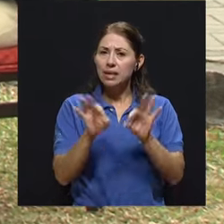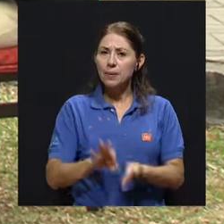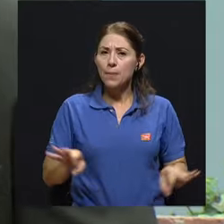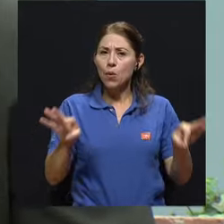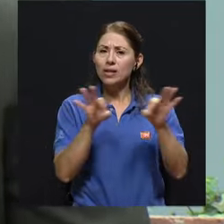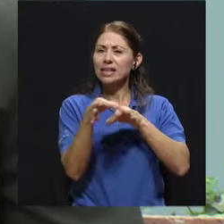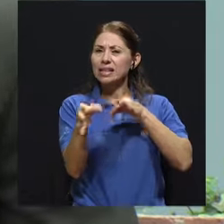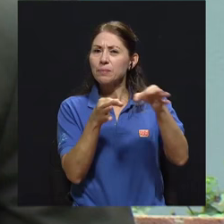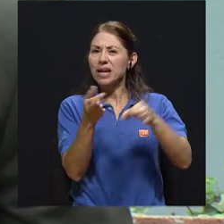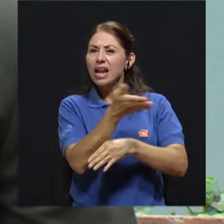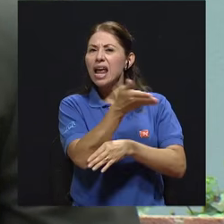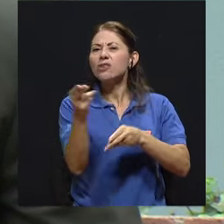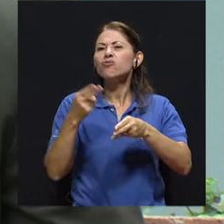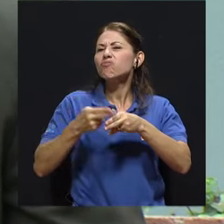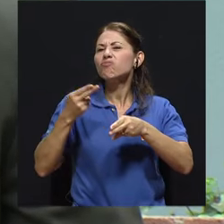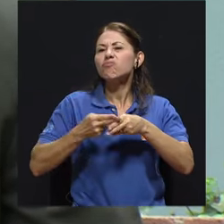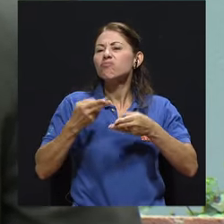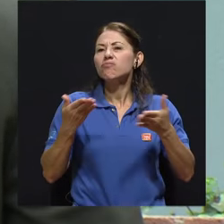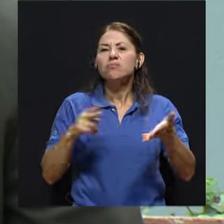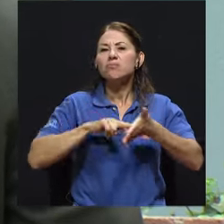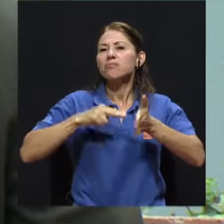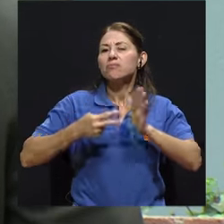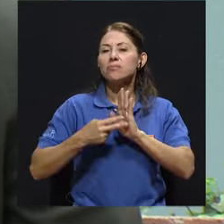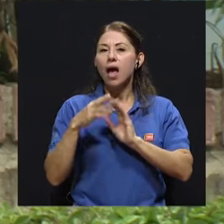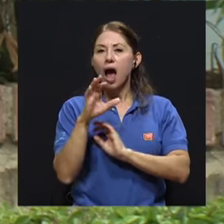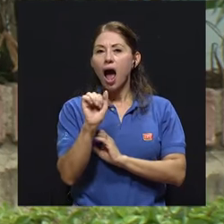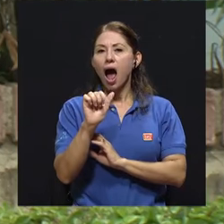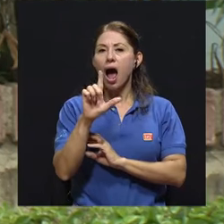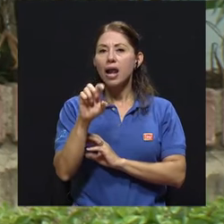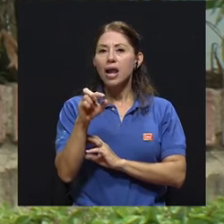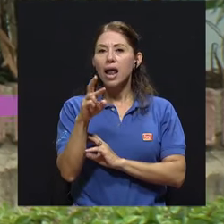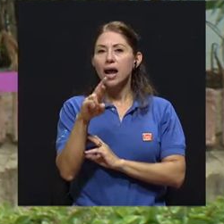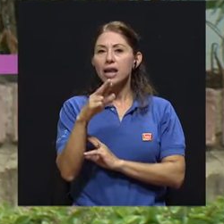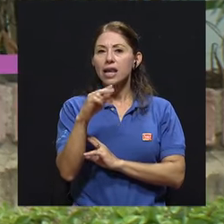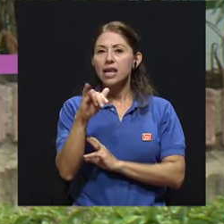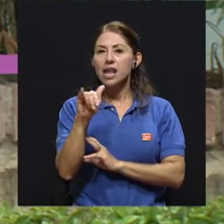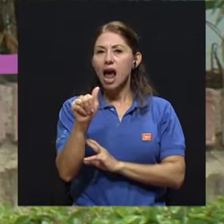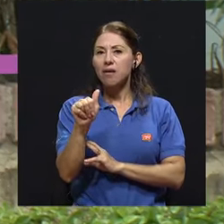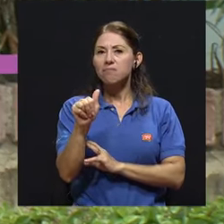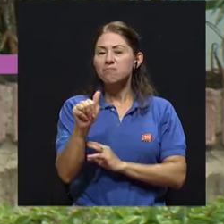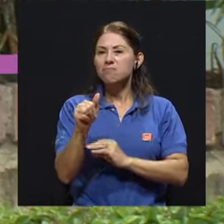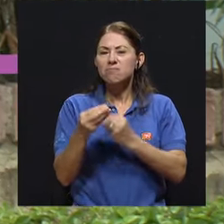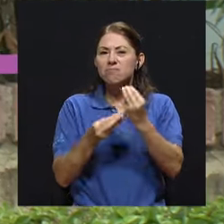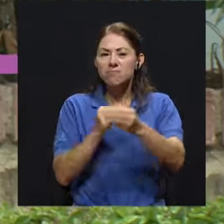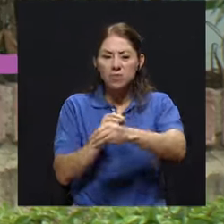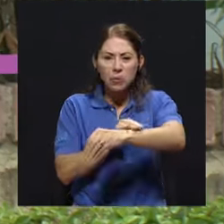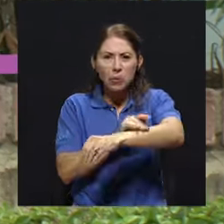televidentes qué entendemos por una alergia en la piel. Sí, muy interesante. Fíjese que